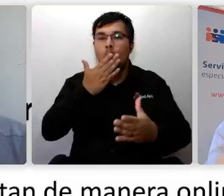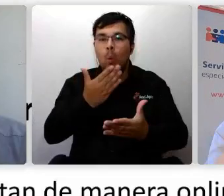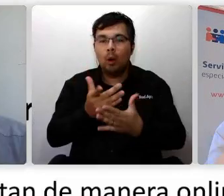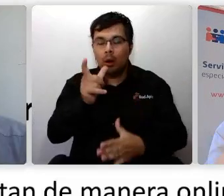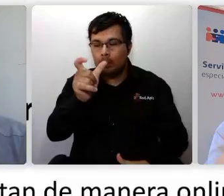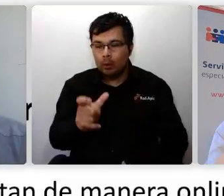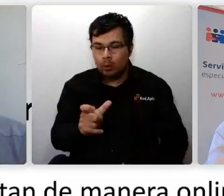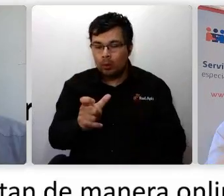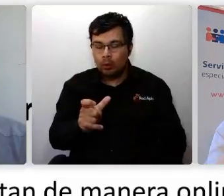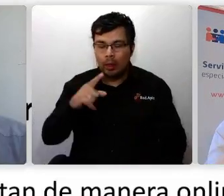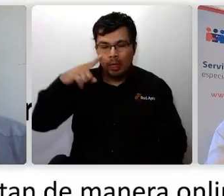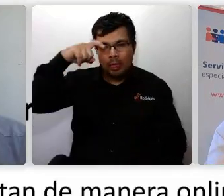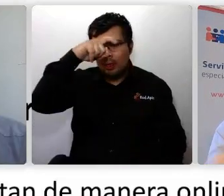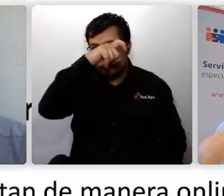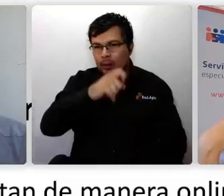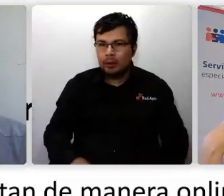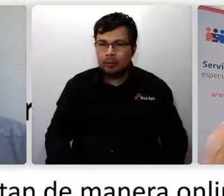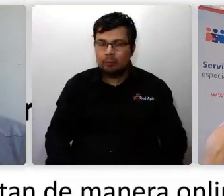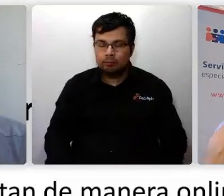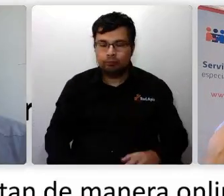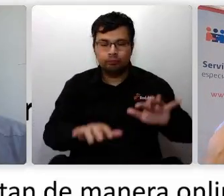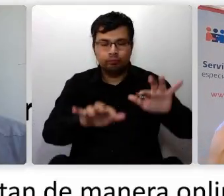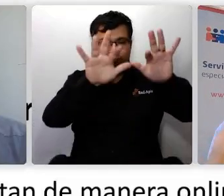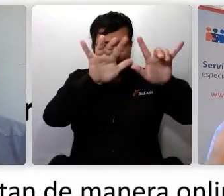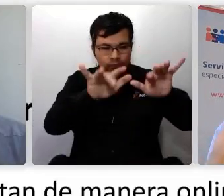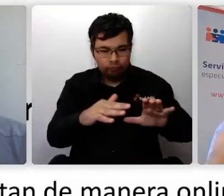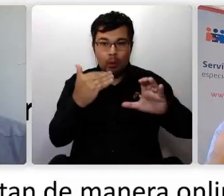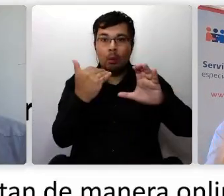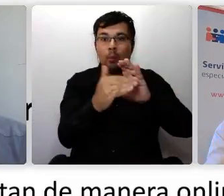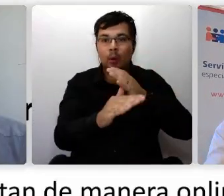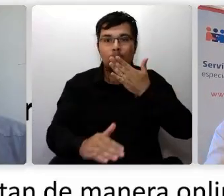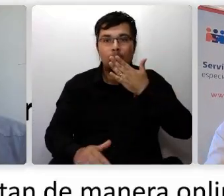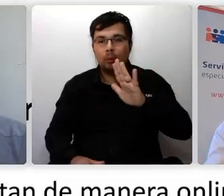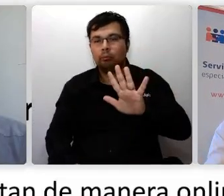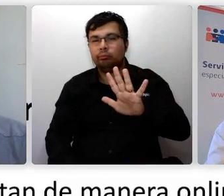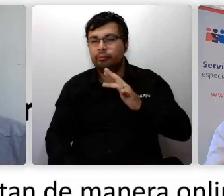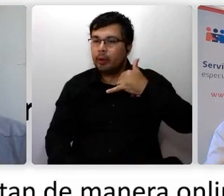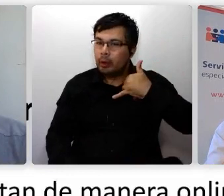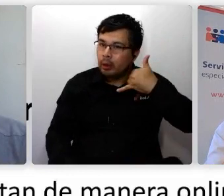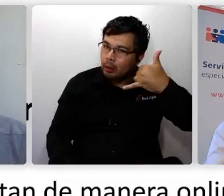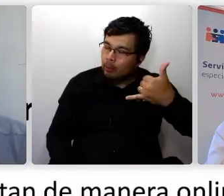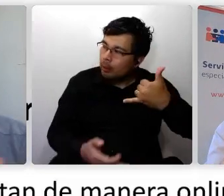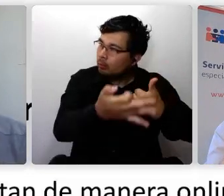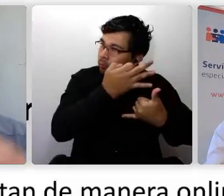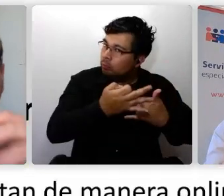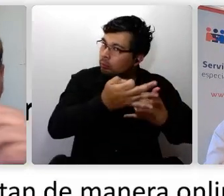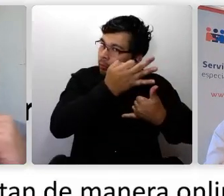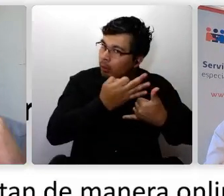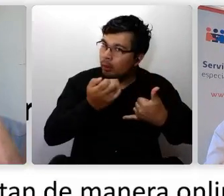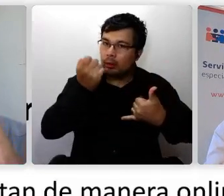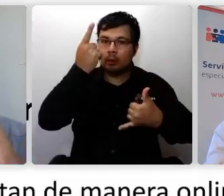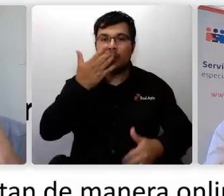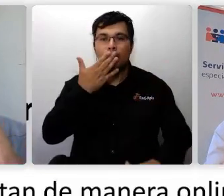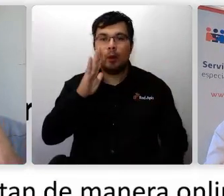expresarse por internet, por correo, nosotros ahí preferimos llamar por teléfono para entender mejor. También,